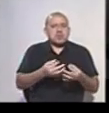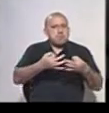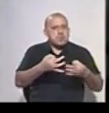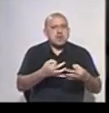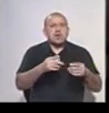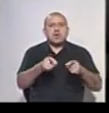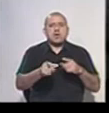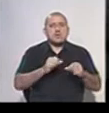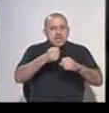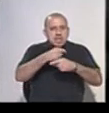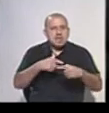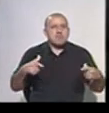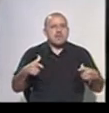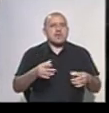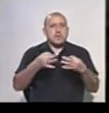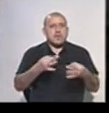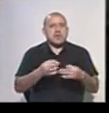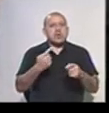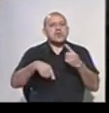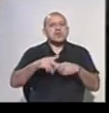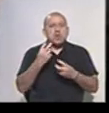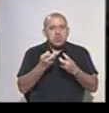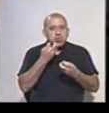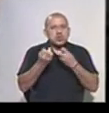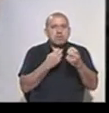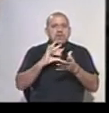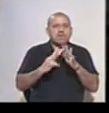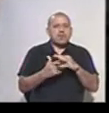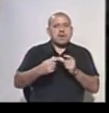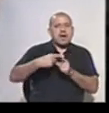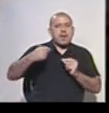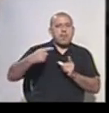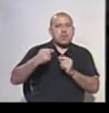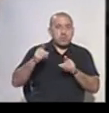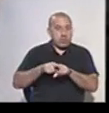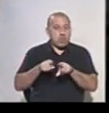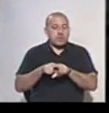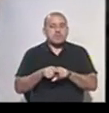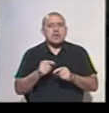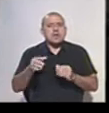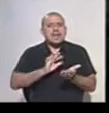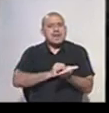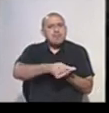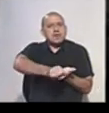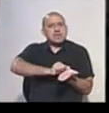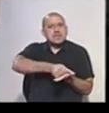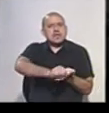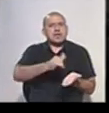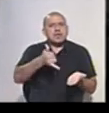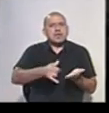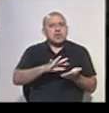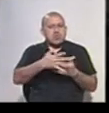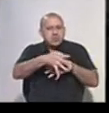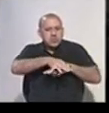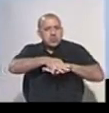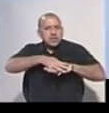más limpia. Entonces buscamos una onda más japonesa, ¿no? Veo que la masa tiene como una especie, llamémosle, de entretejido, por decirlo de